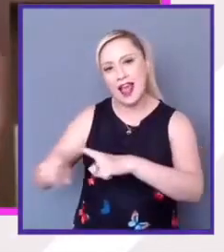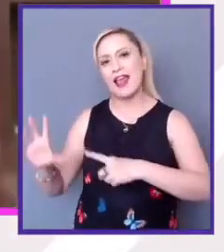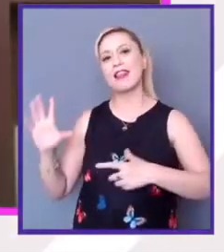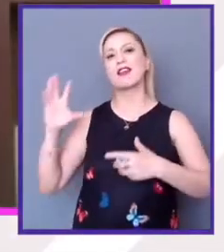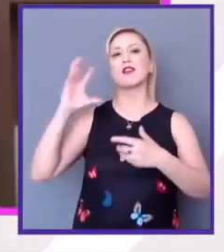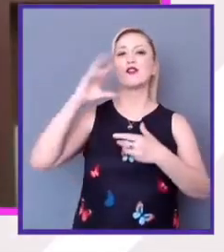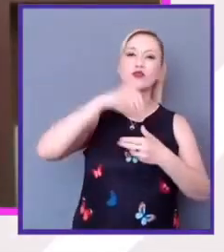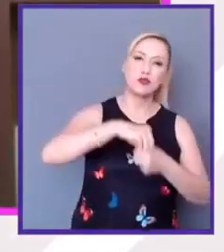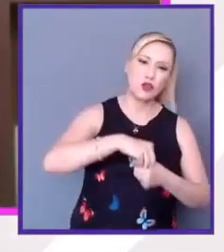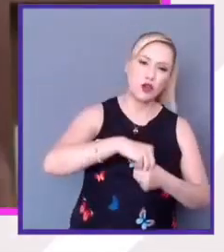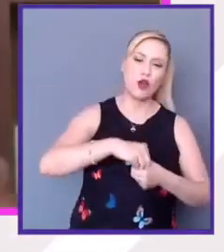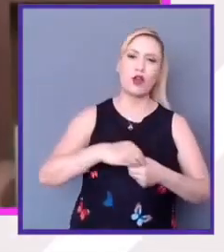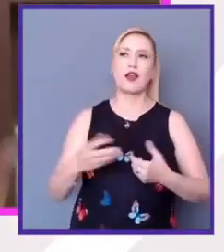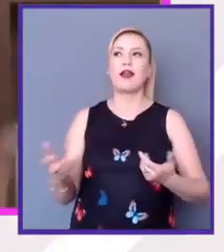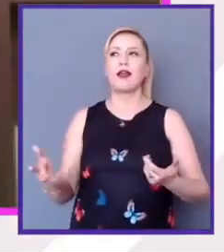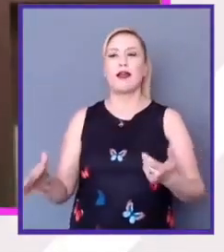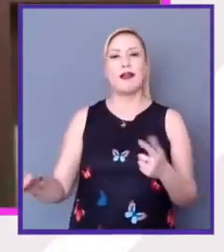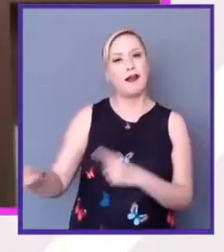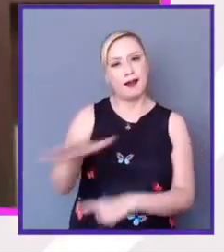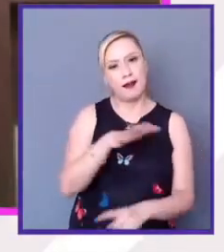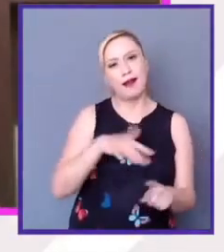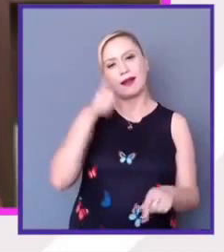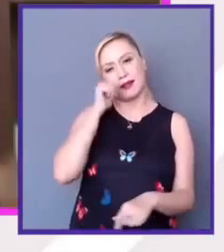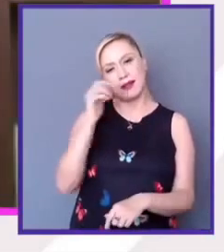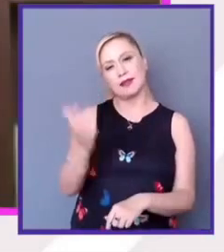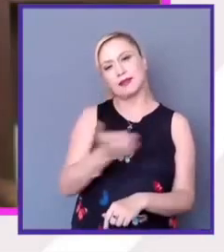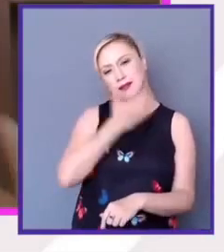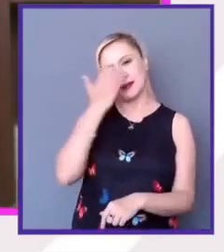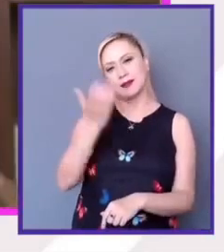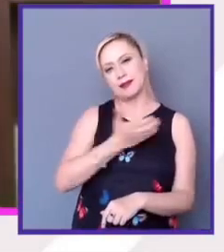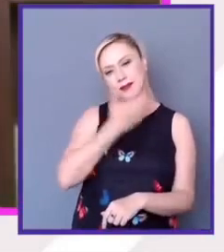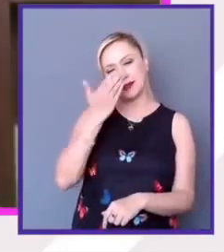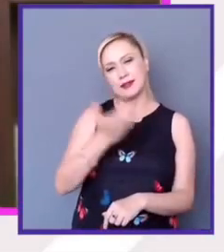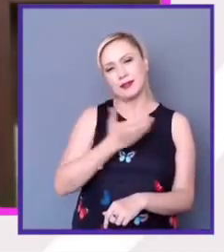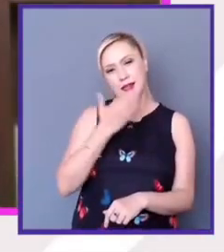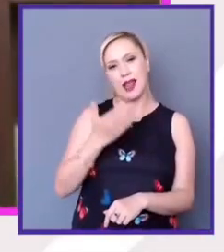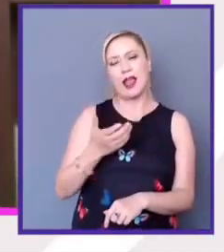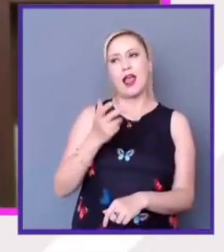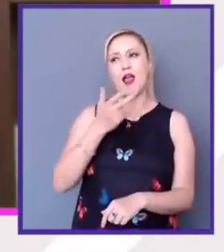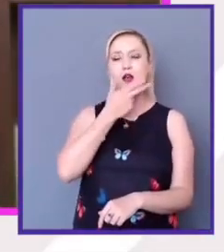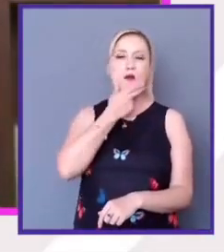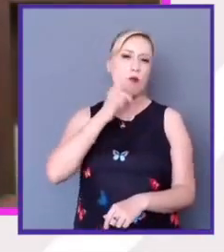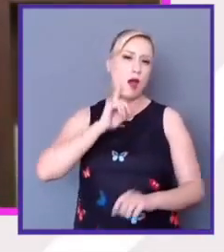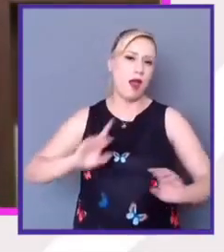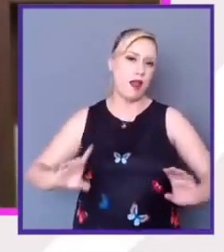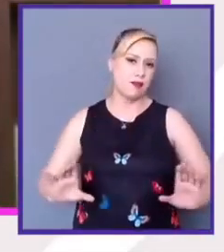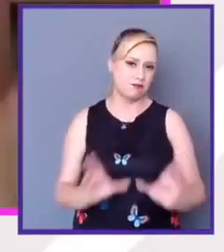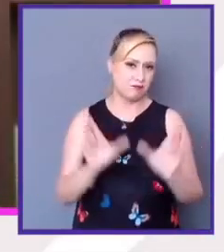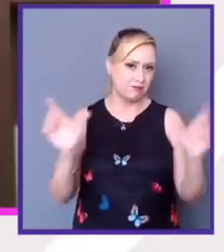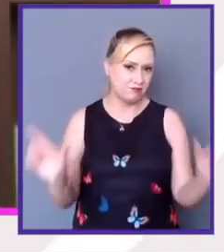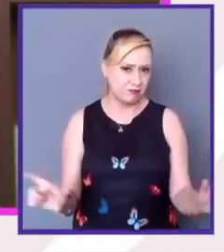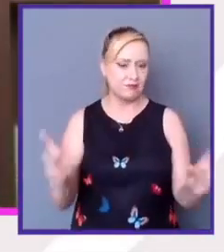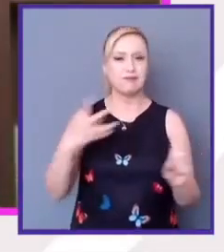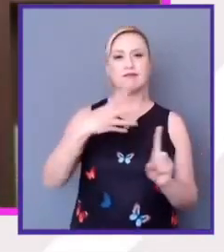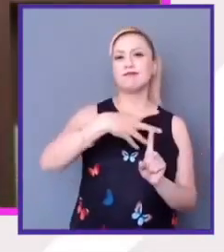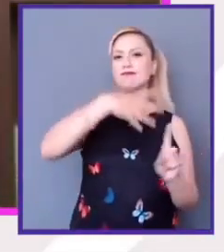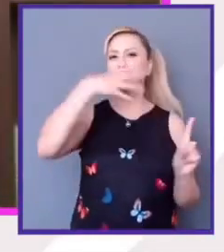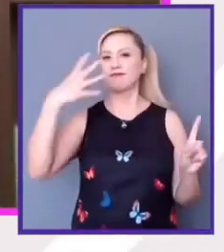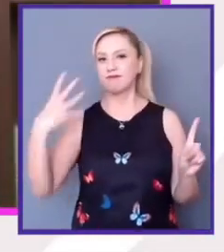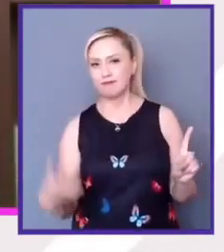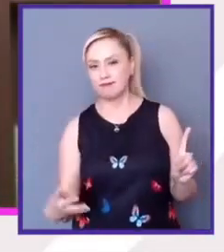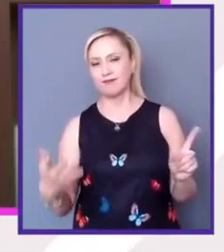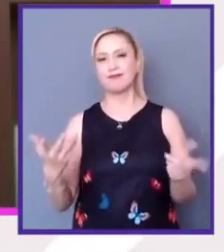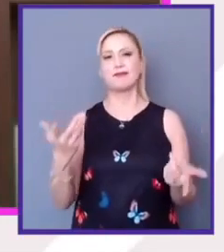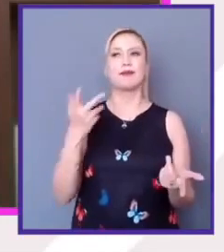el imaginario colectivo, que casi siempre abarcan género, personas de la diversidad sexual o de las disidencias sexuales y de